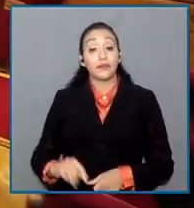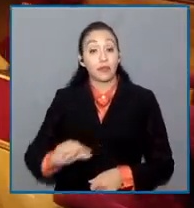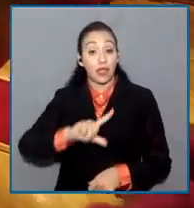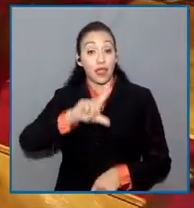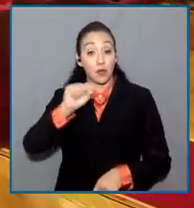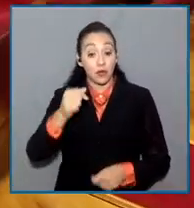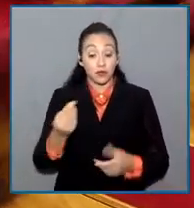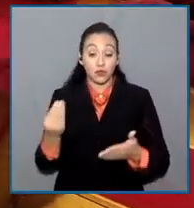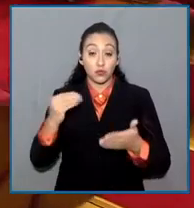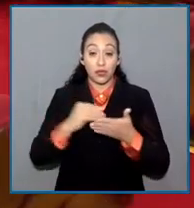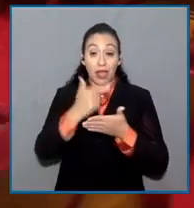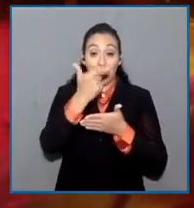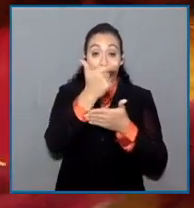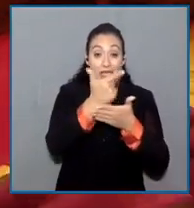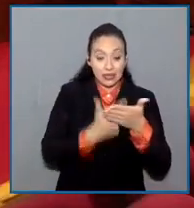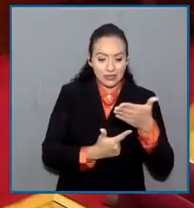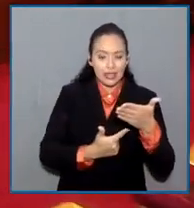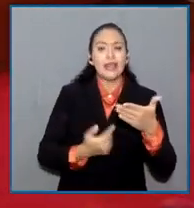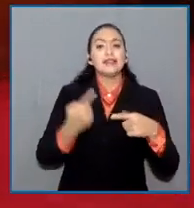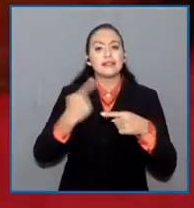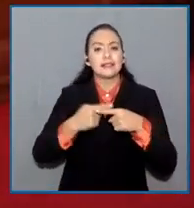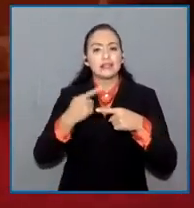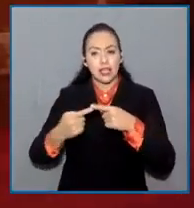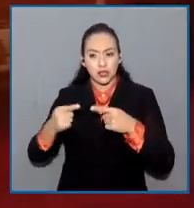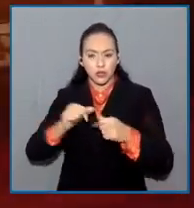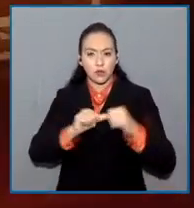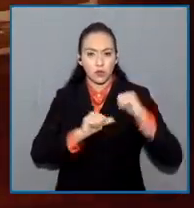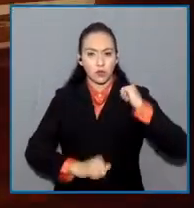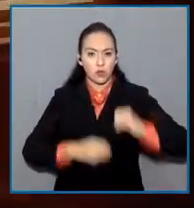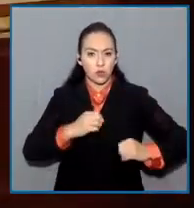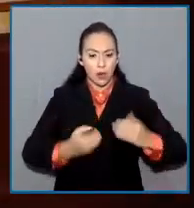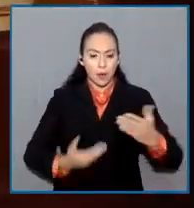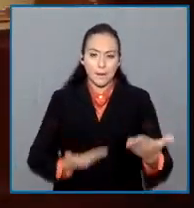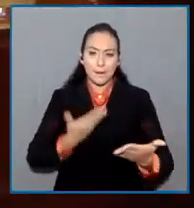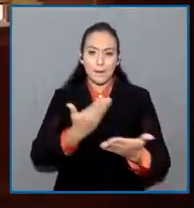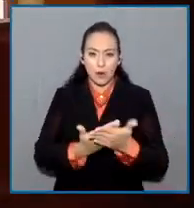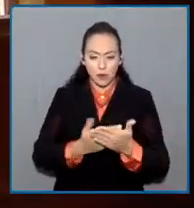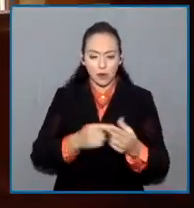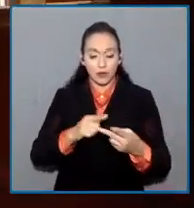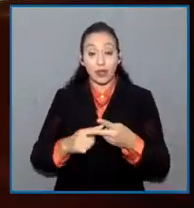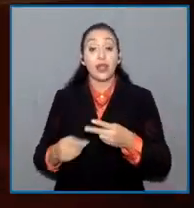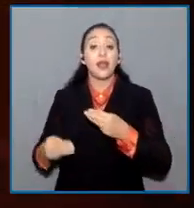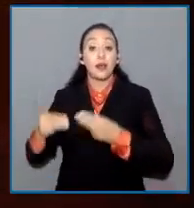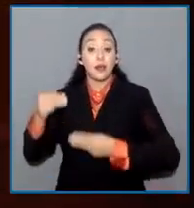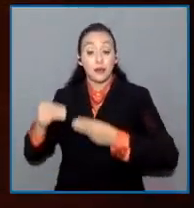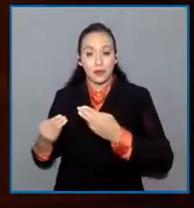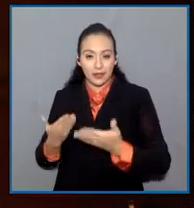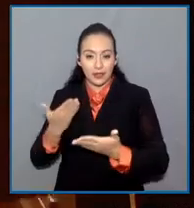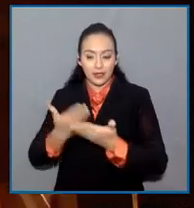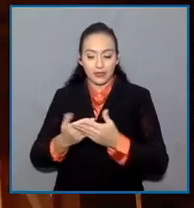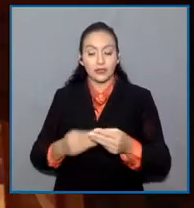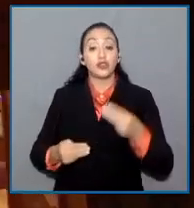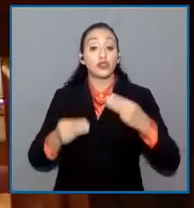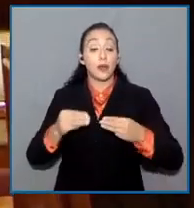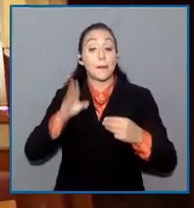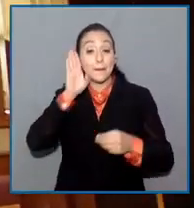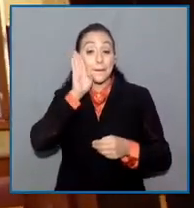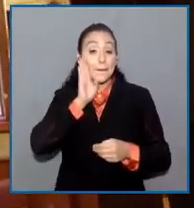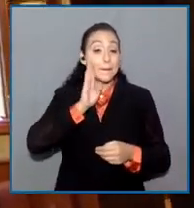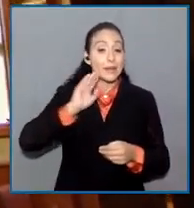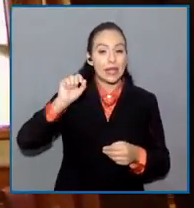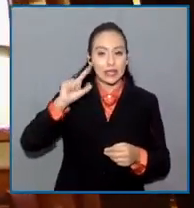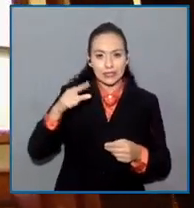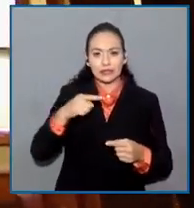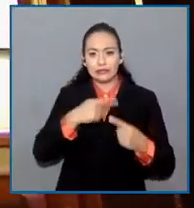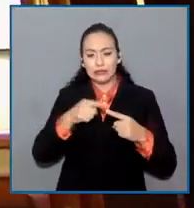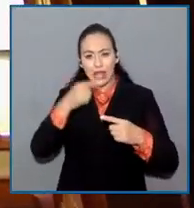aspirantes que propondrá el Poder Judicial Federal a ministros de la Suprema Corte, magistrados y magistradas del Tribunal de Disciplina Judicial,